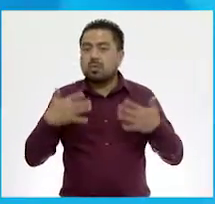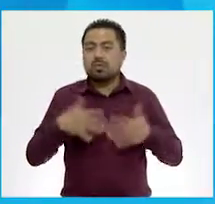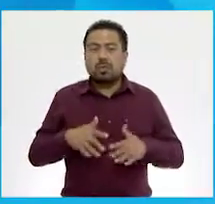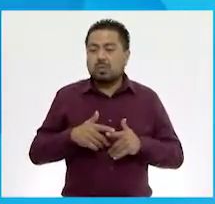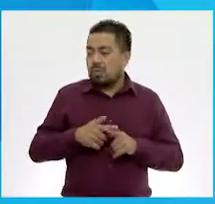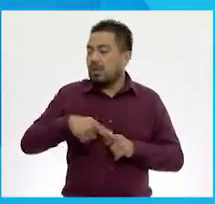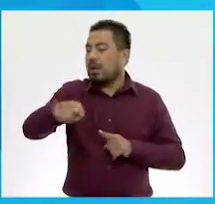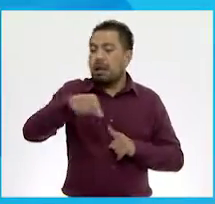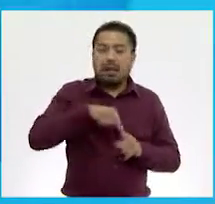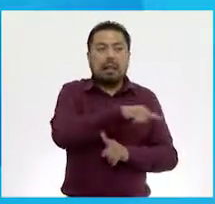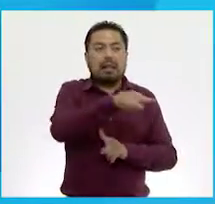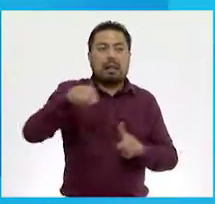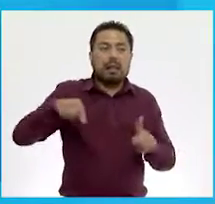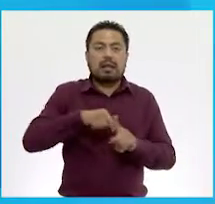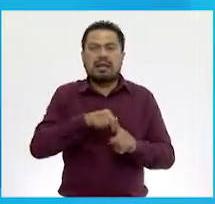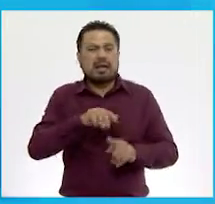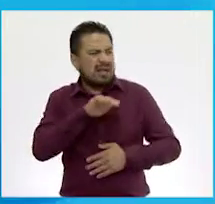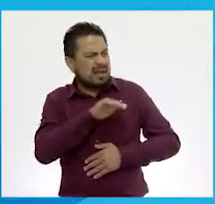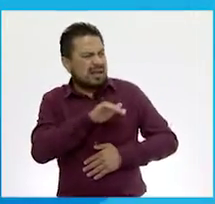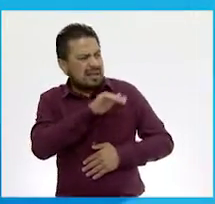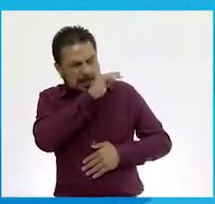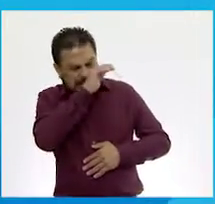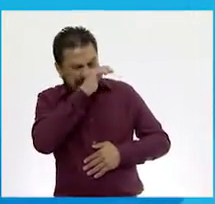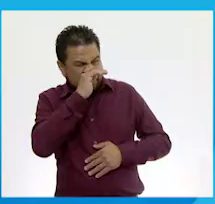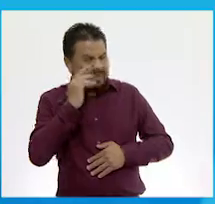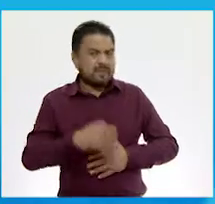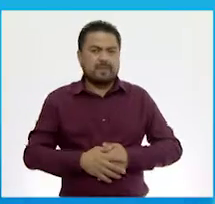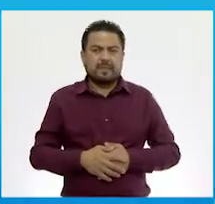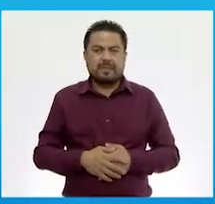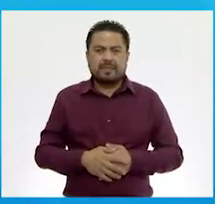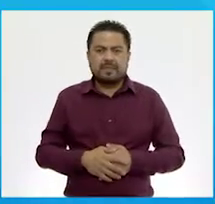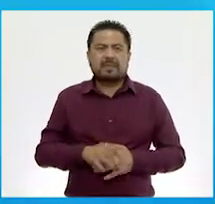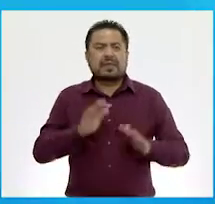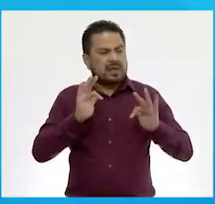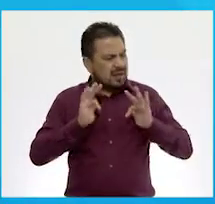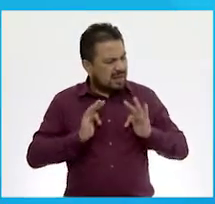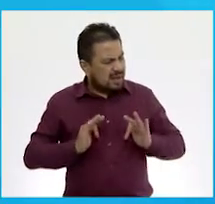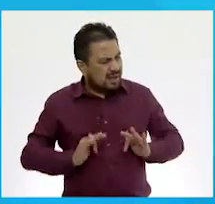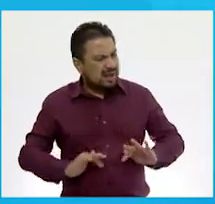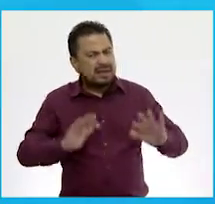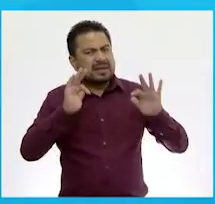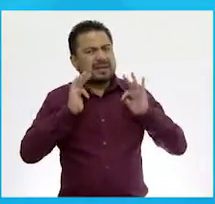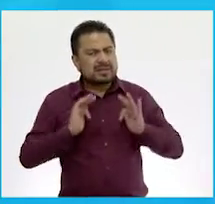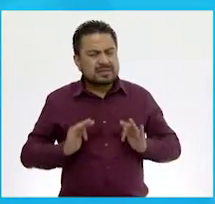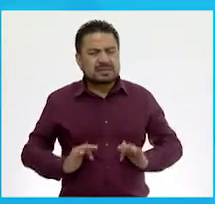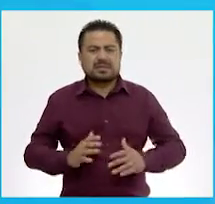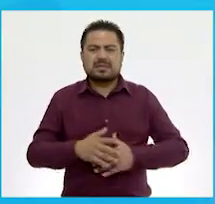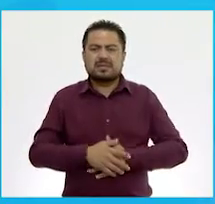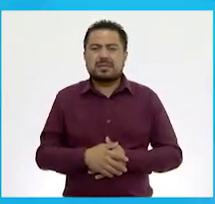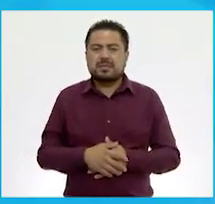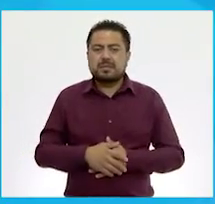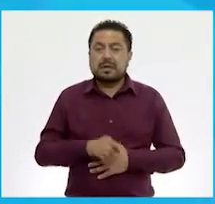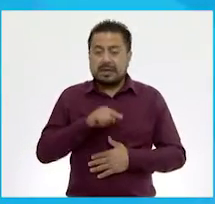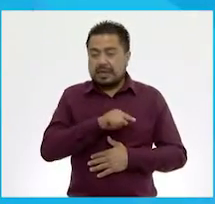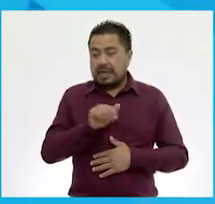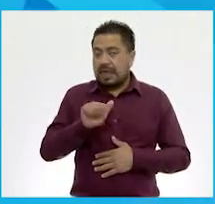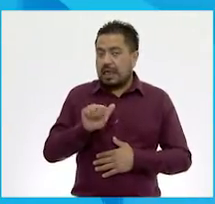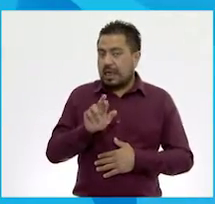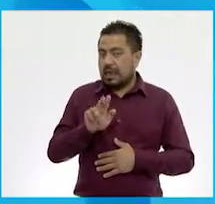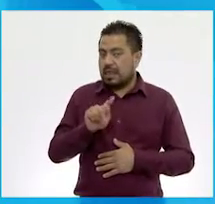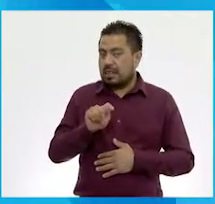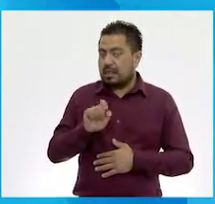un lado para el otro lado. ¡Artemio! Calma, calma. Y Artemio